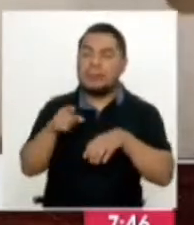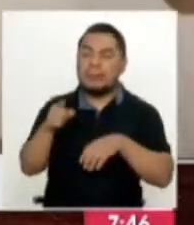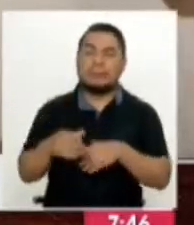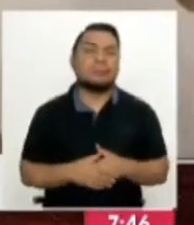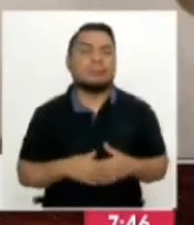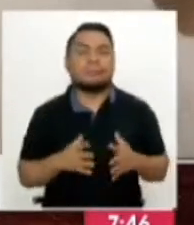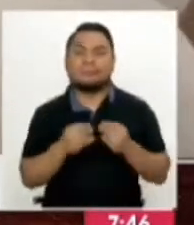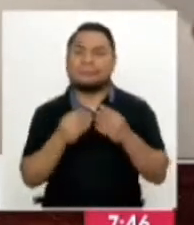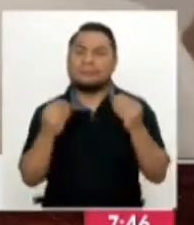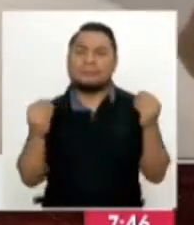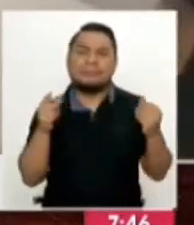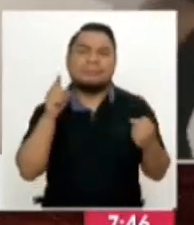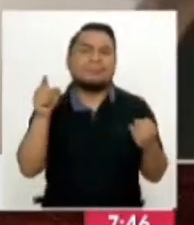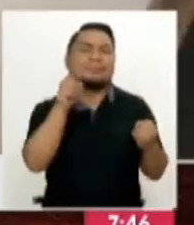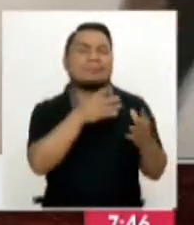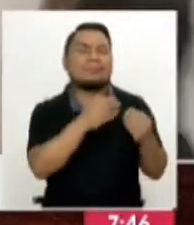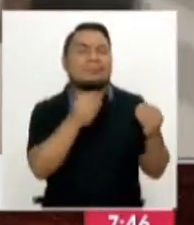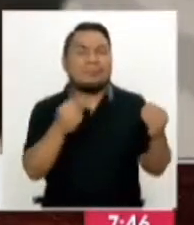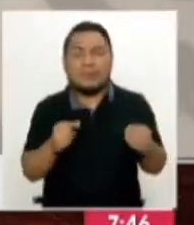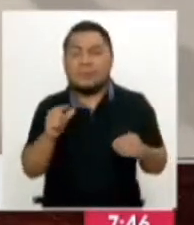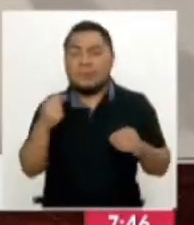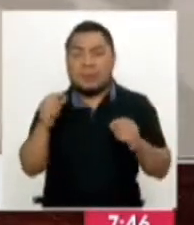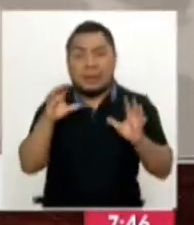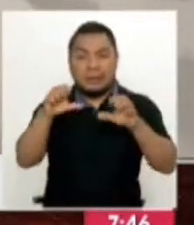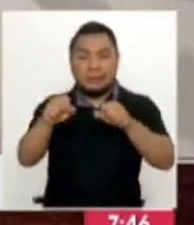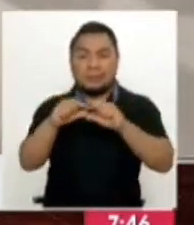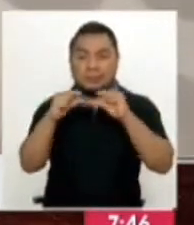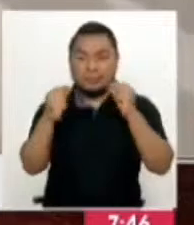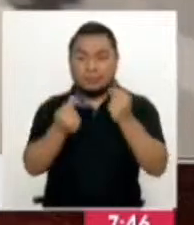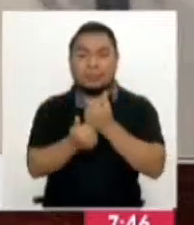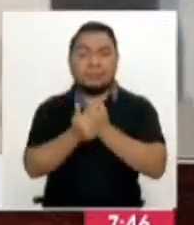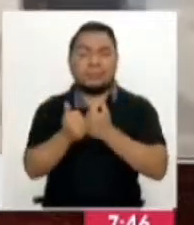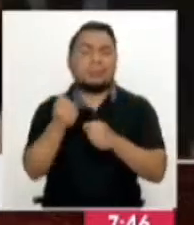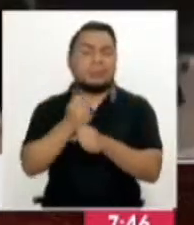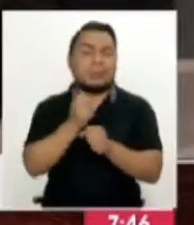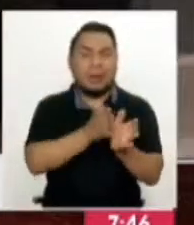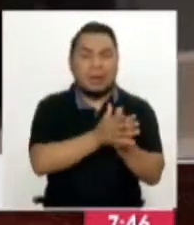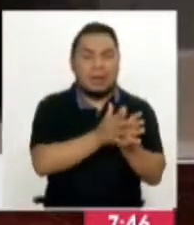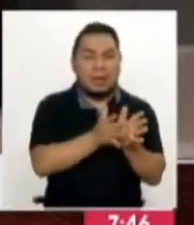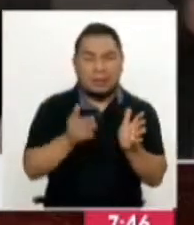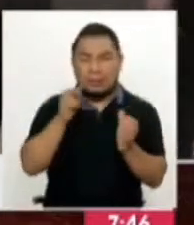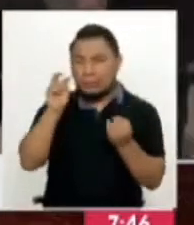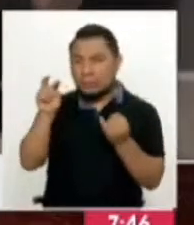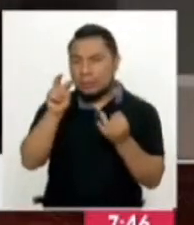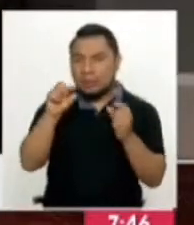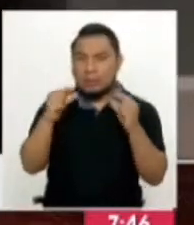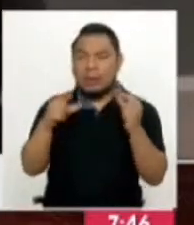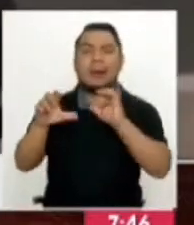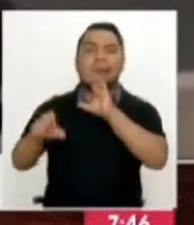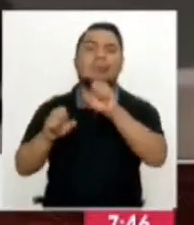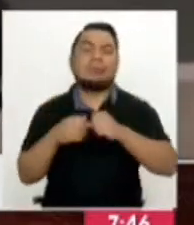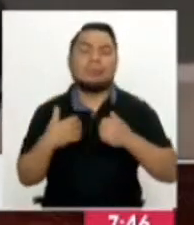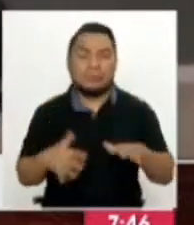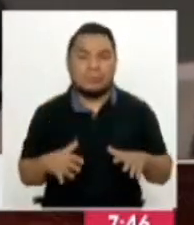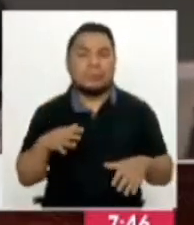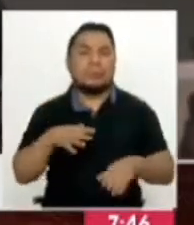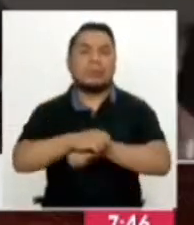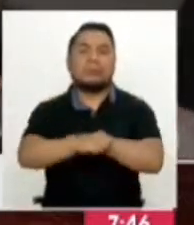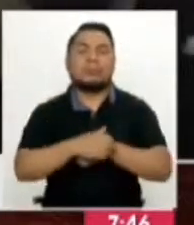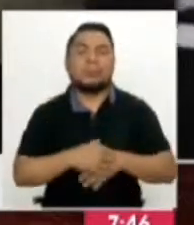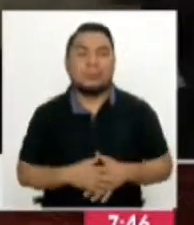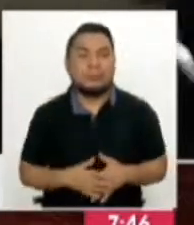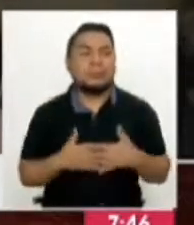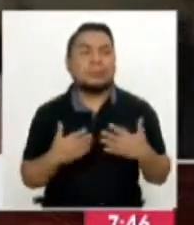siendo casi mega operativos, porque para capturar a una banda criminal, después de un intenso trabajo de inteligencia, los golpes se dan